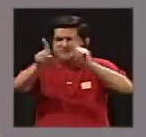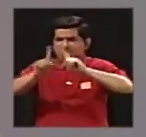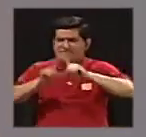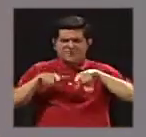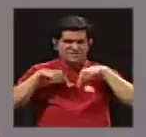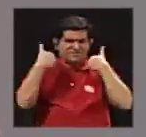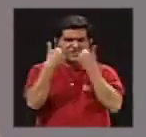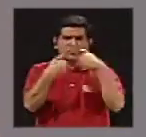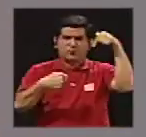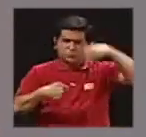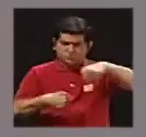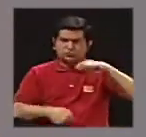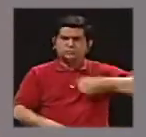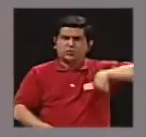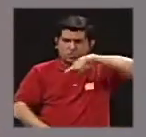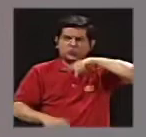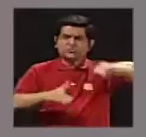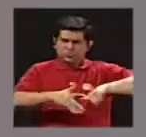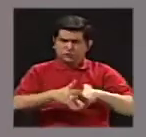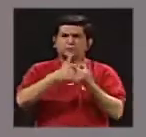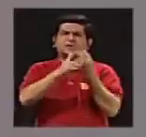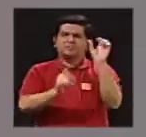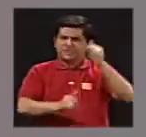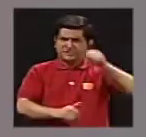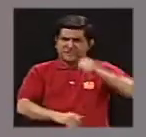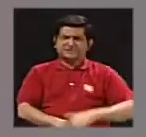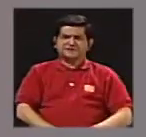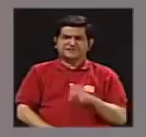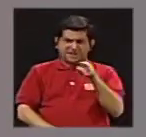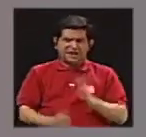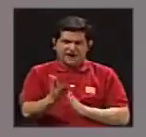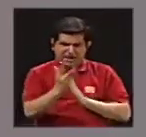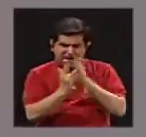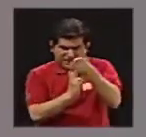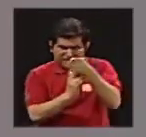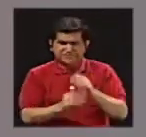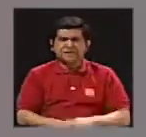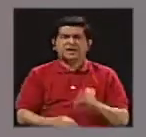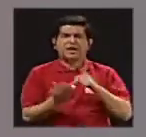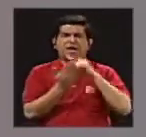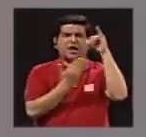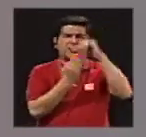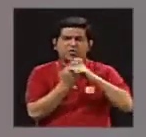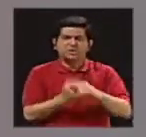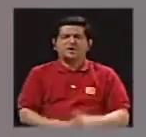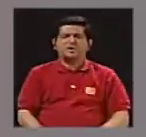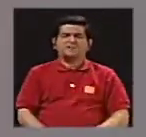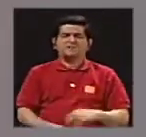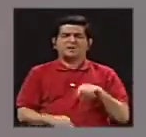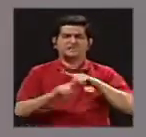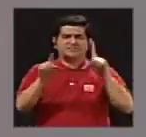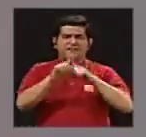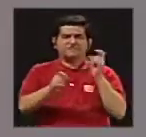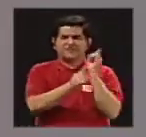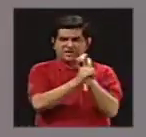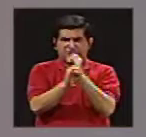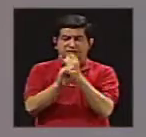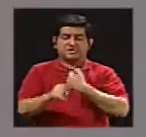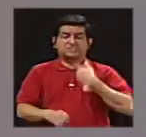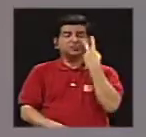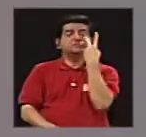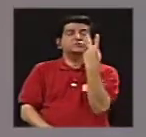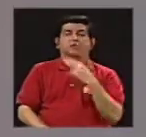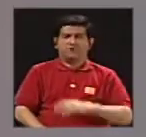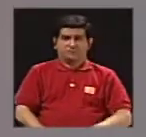hoy día si bien los estamos empezando a a canalizar por medio de programas o proyectos institucionalizar losos Ahí es donde yo veo